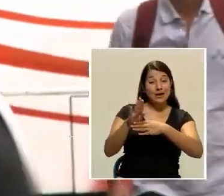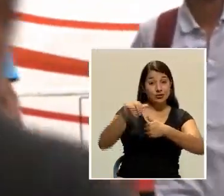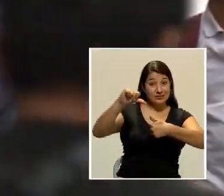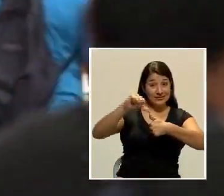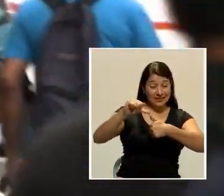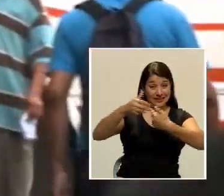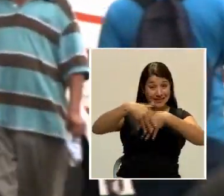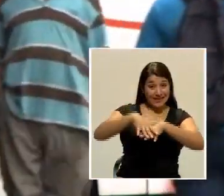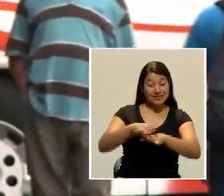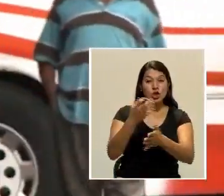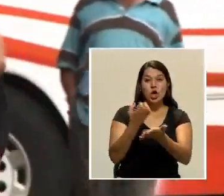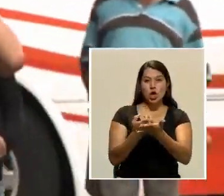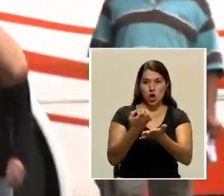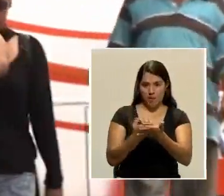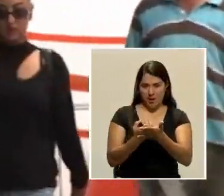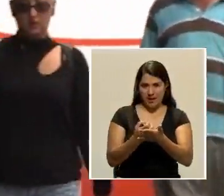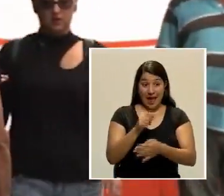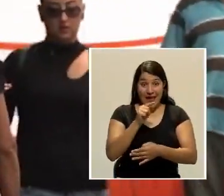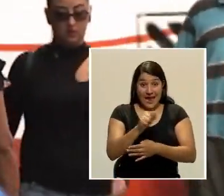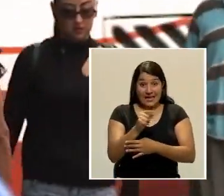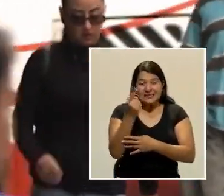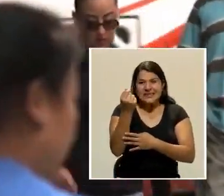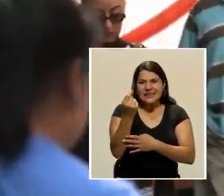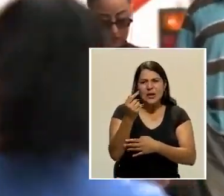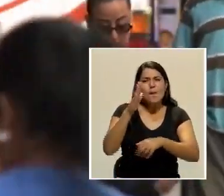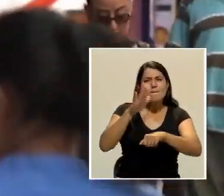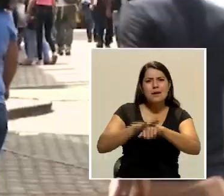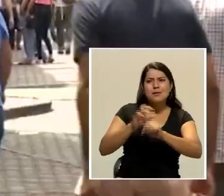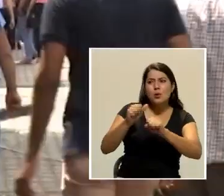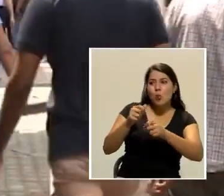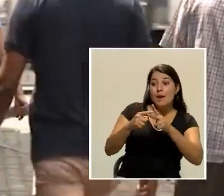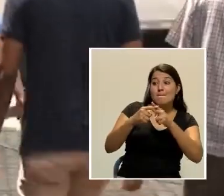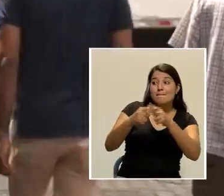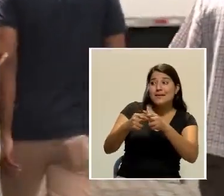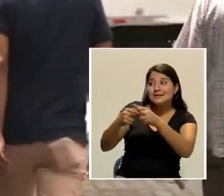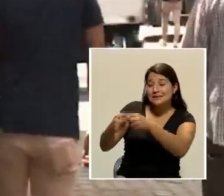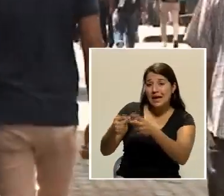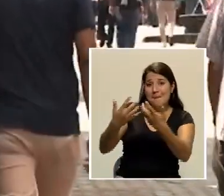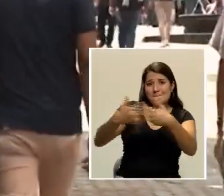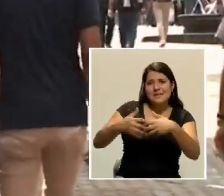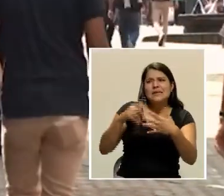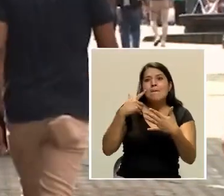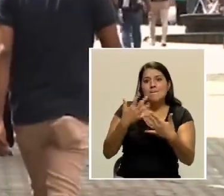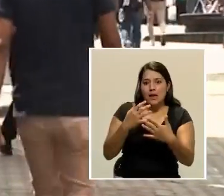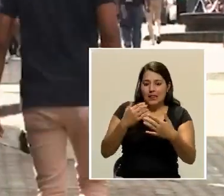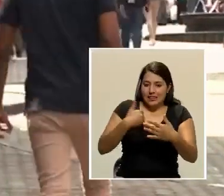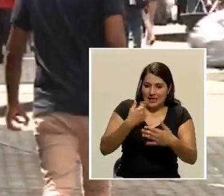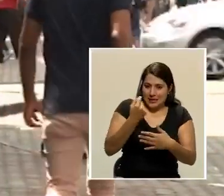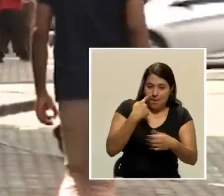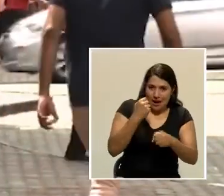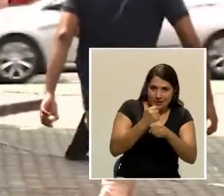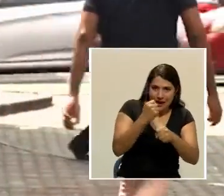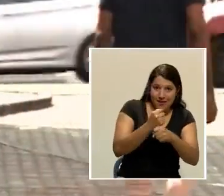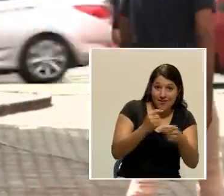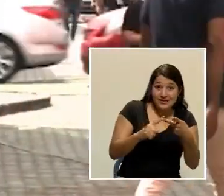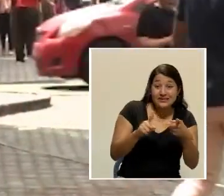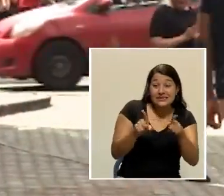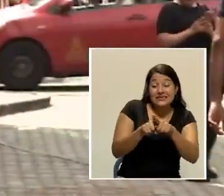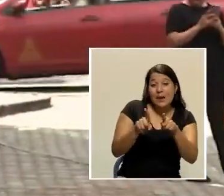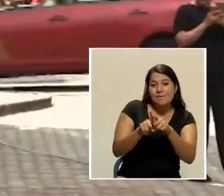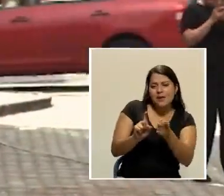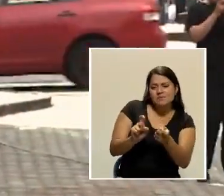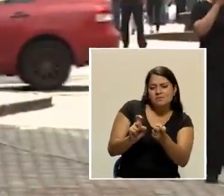este proyecto de ley presentado ante la Asamblea Legislativa, se contaría con un capital de $300 millones